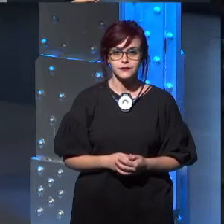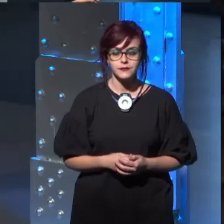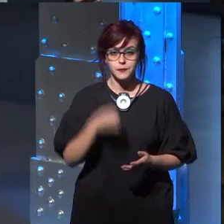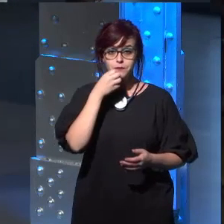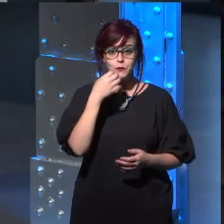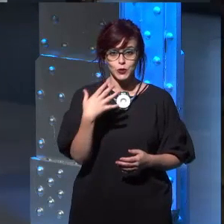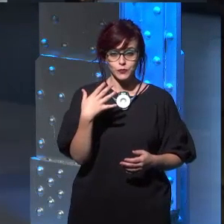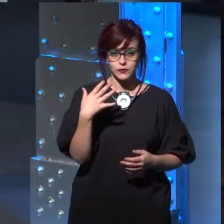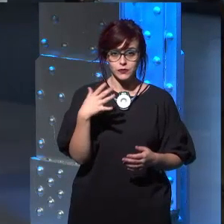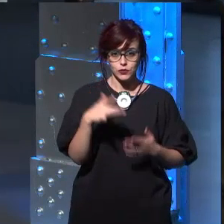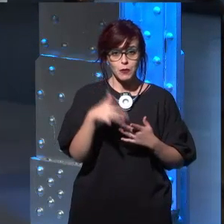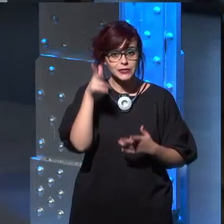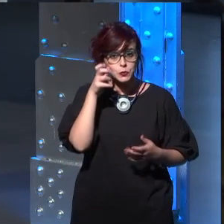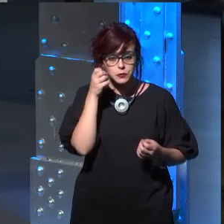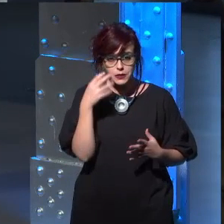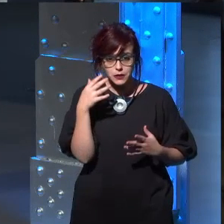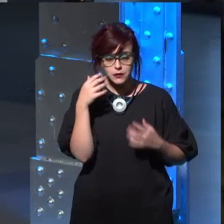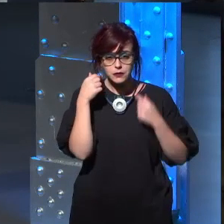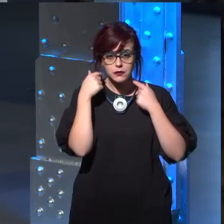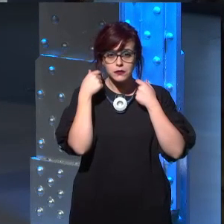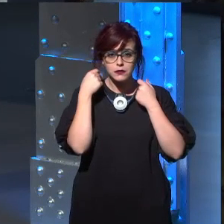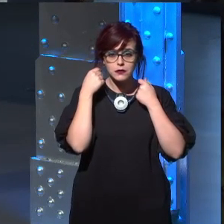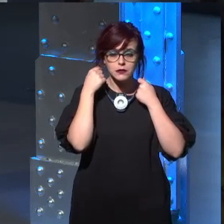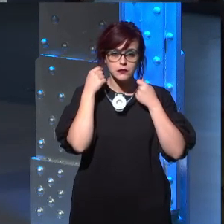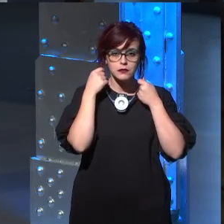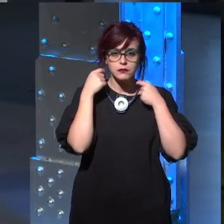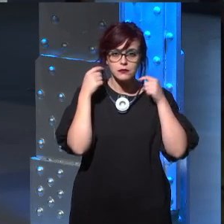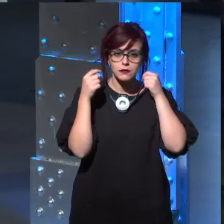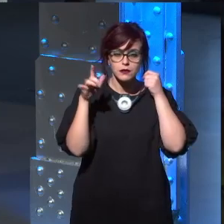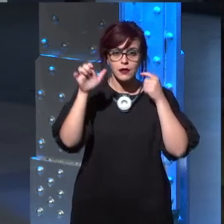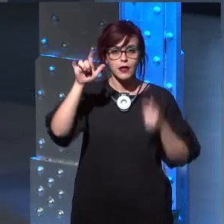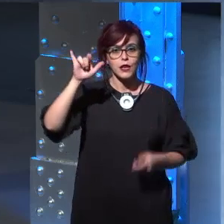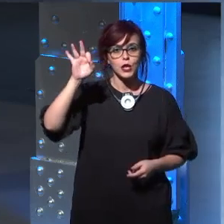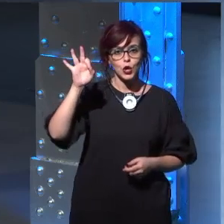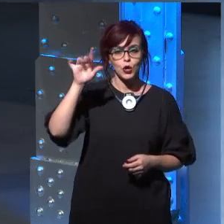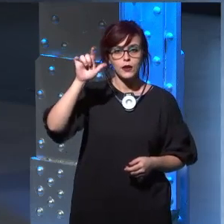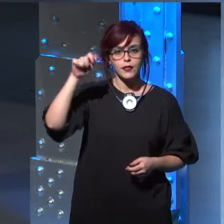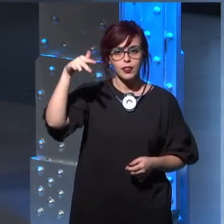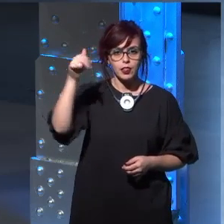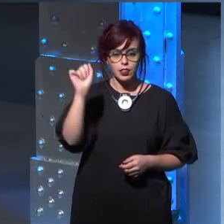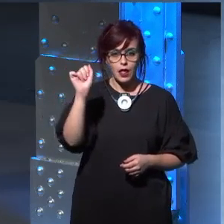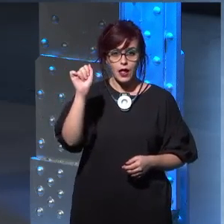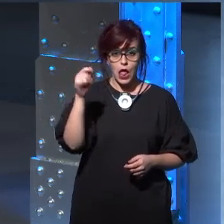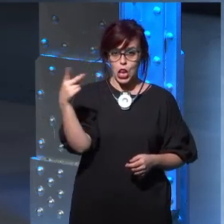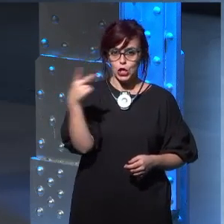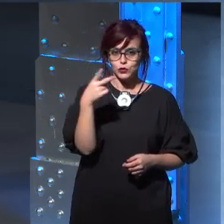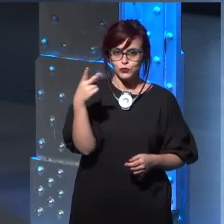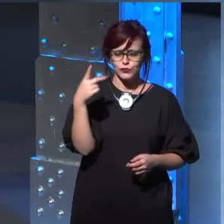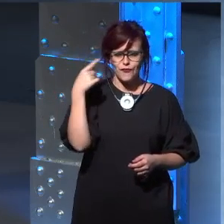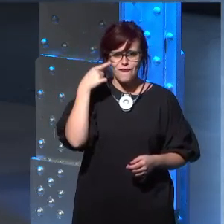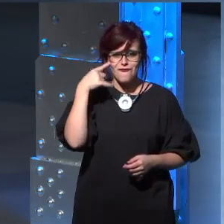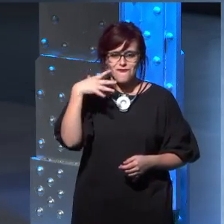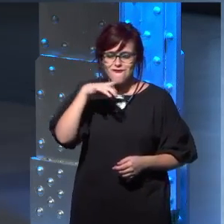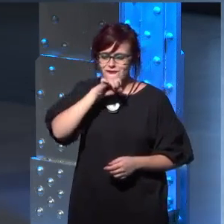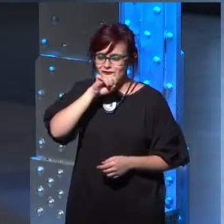Bueno, se oye bien, ¿no? Bueno, Elio y Linda, of